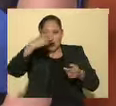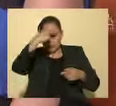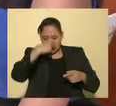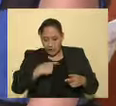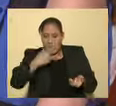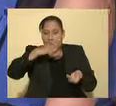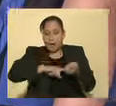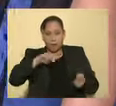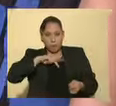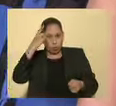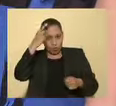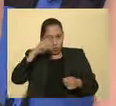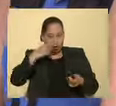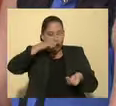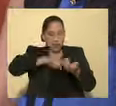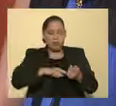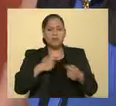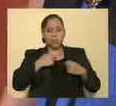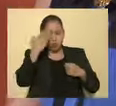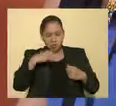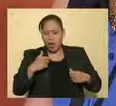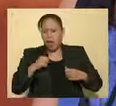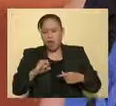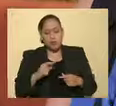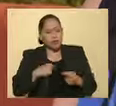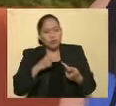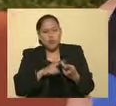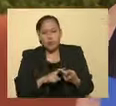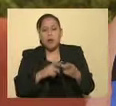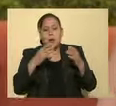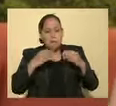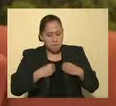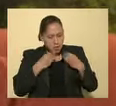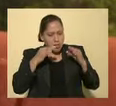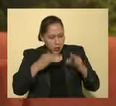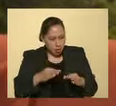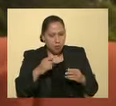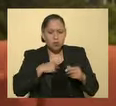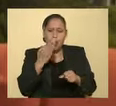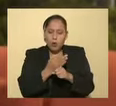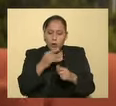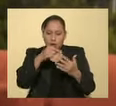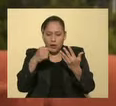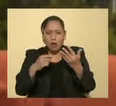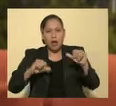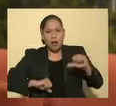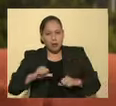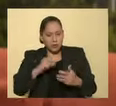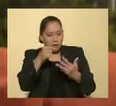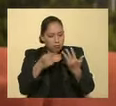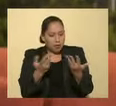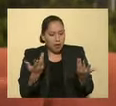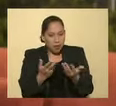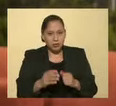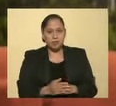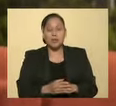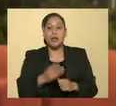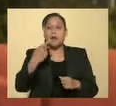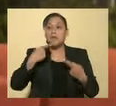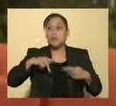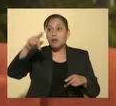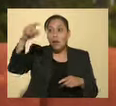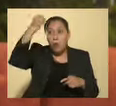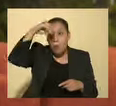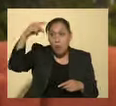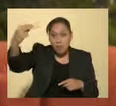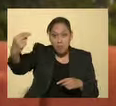es individual. Yo sé que soy, yo sé que existo, estoy desarrollando una actividad. Lo que la gente opine de